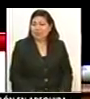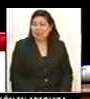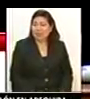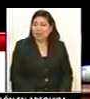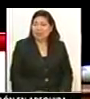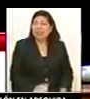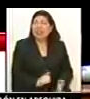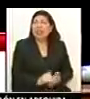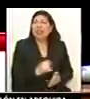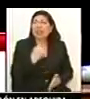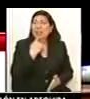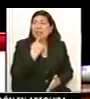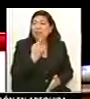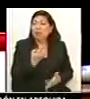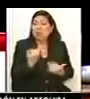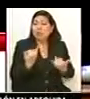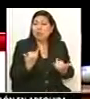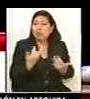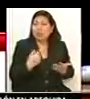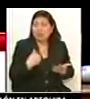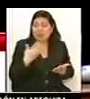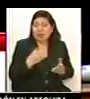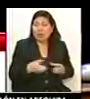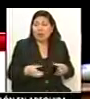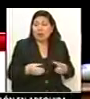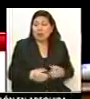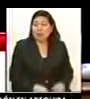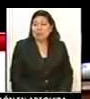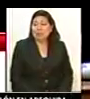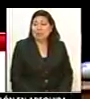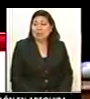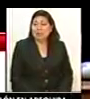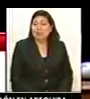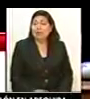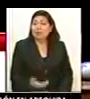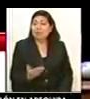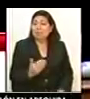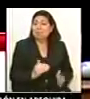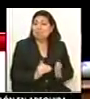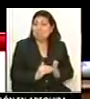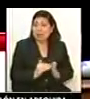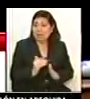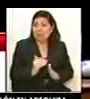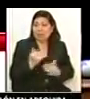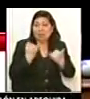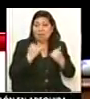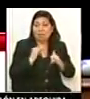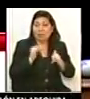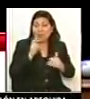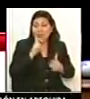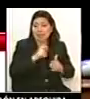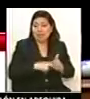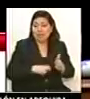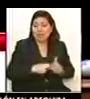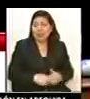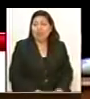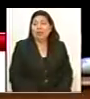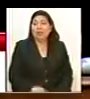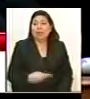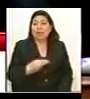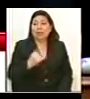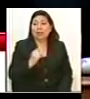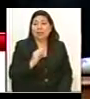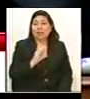¿Qué es lo que ha informado, sobre todo, porque sé que en la Comisión se ha pedido mayor informe sobre el tema minero y de